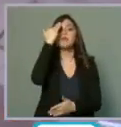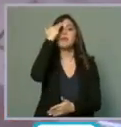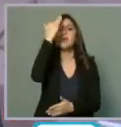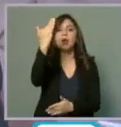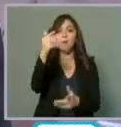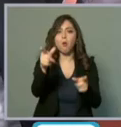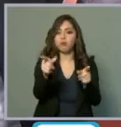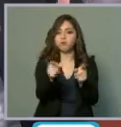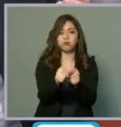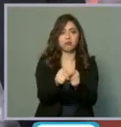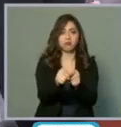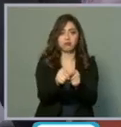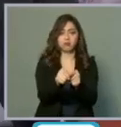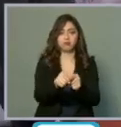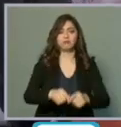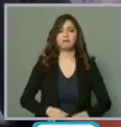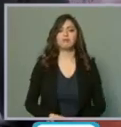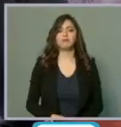cortos.